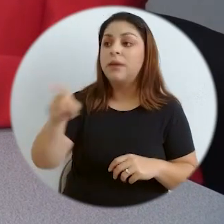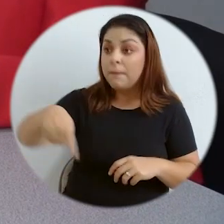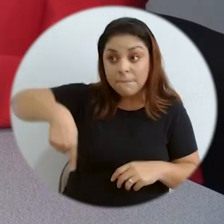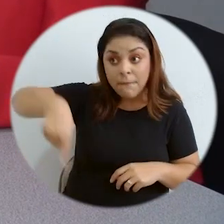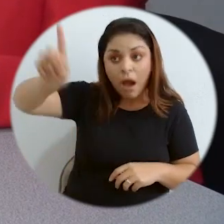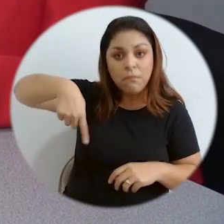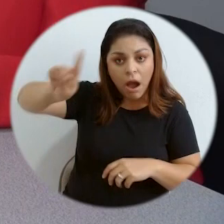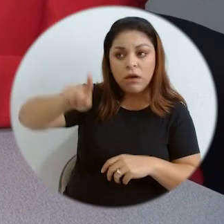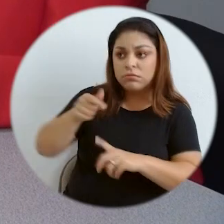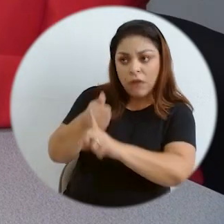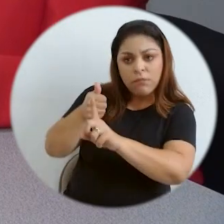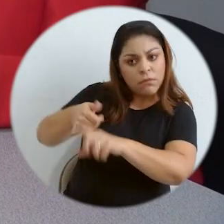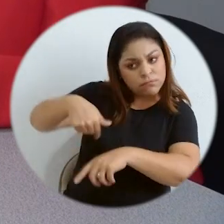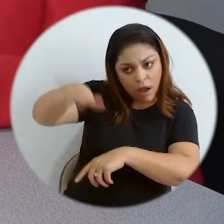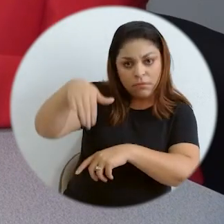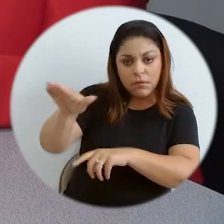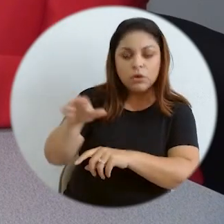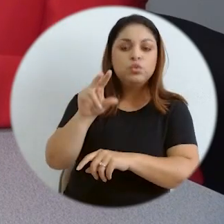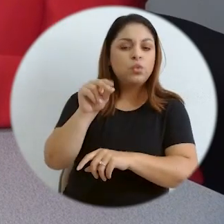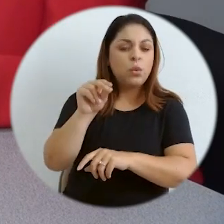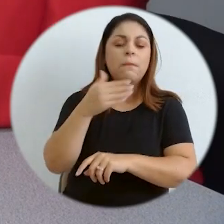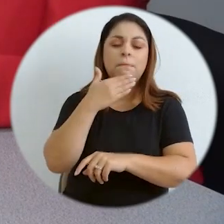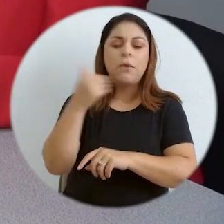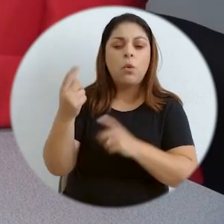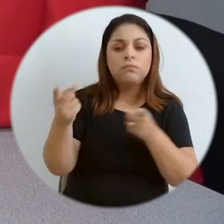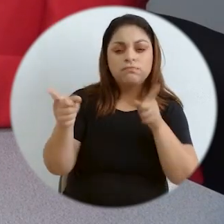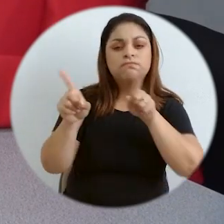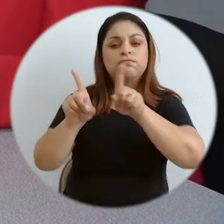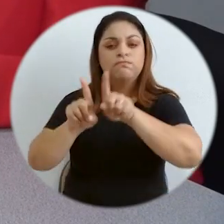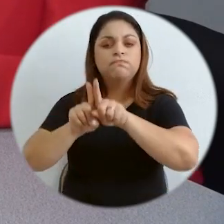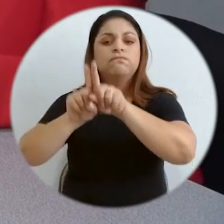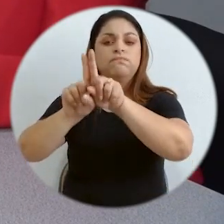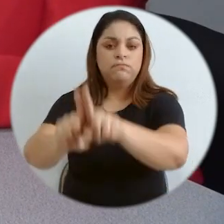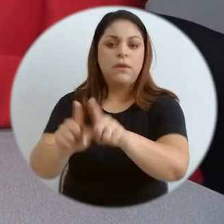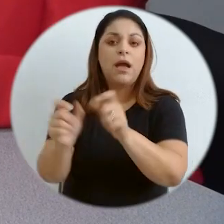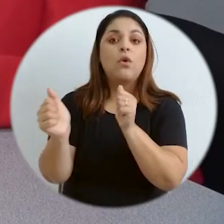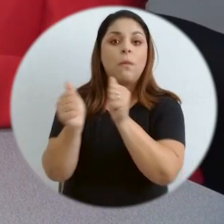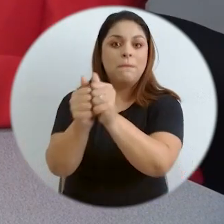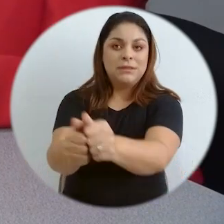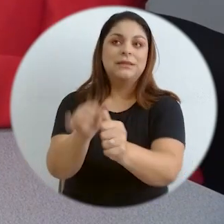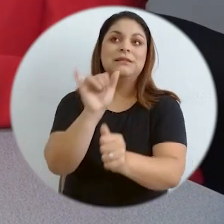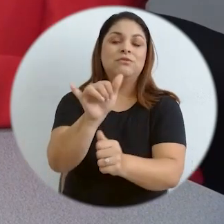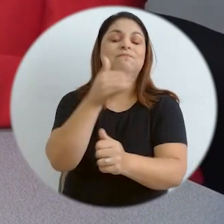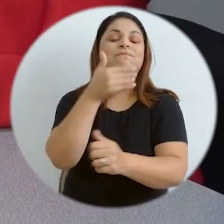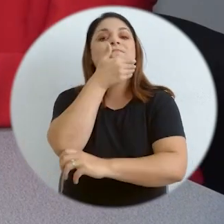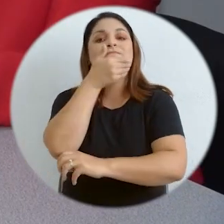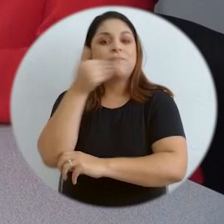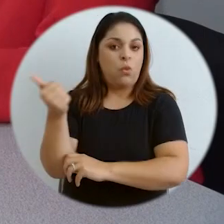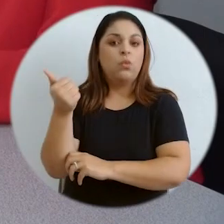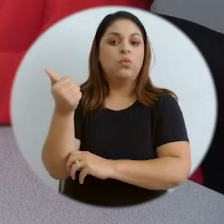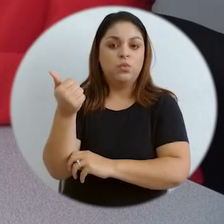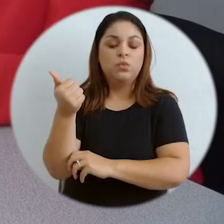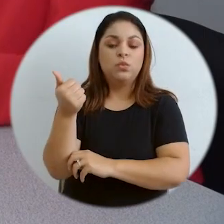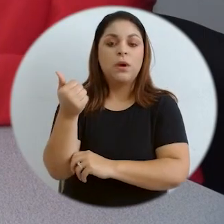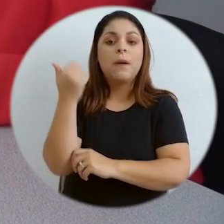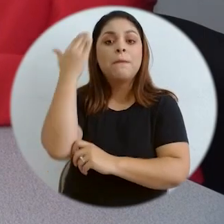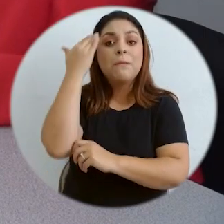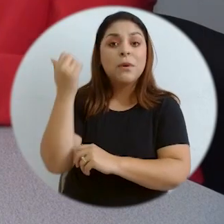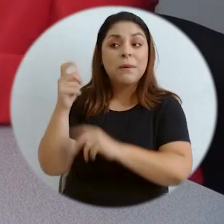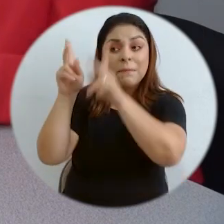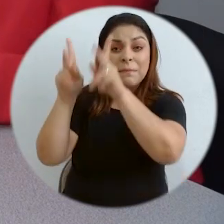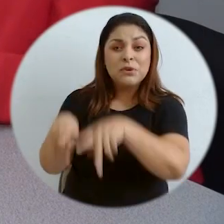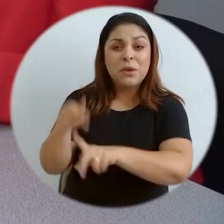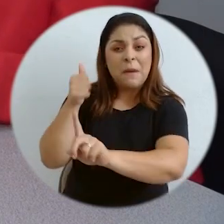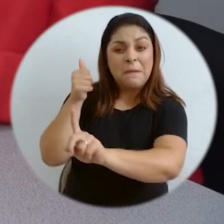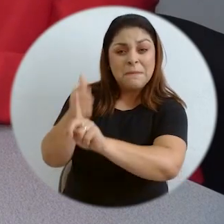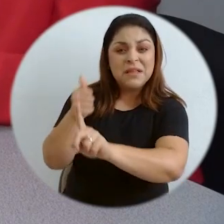la persona, vaya usted sola, no, si puedo acompañar a la persona, eso sería lo ideal. Porque la